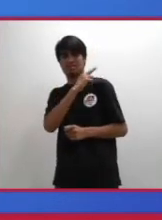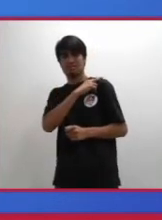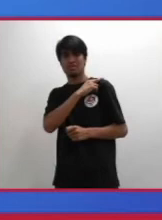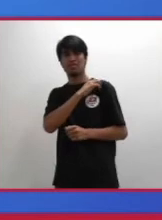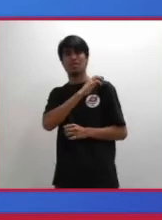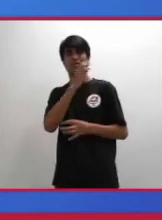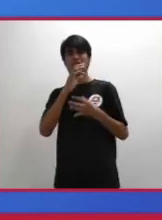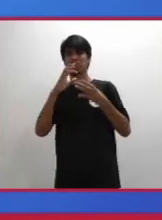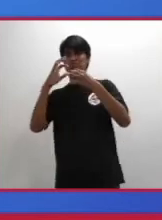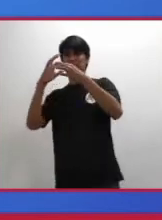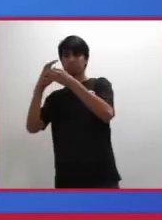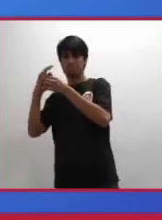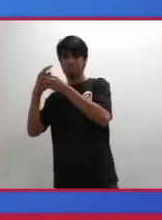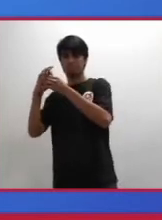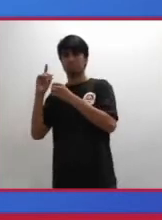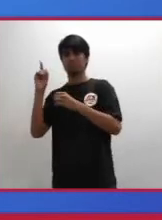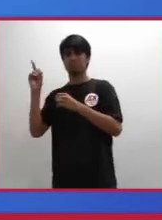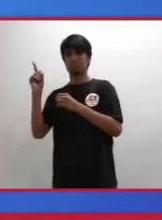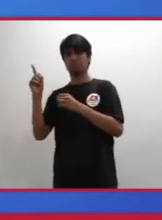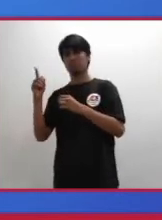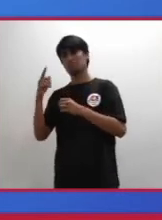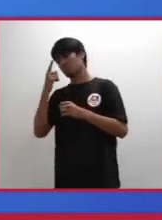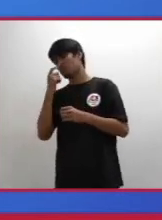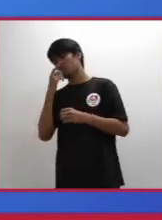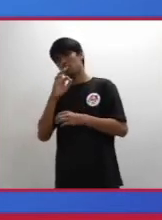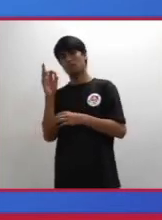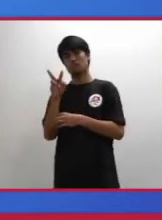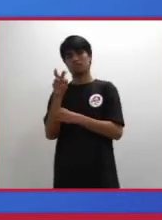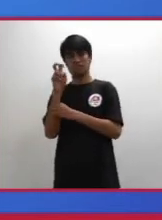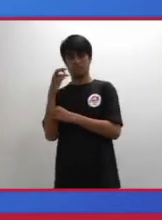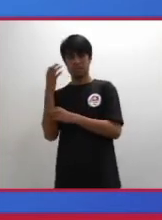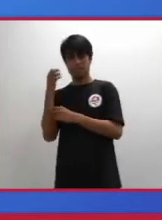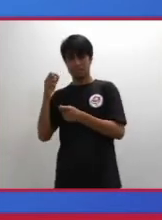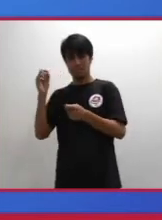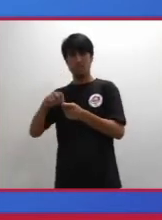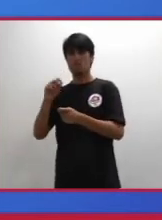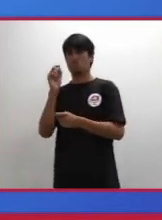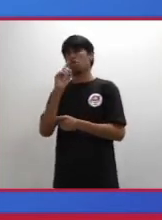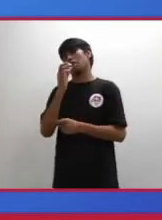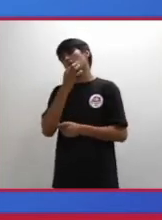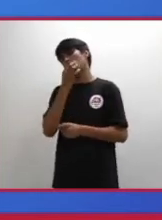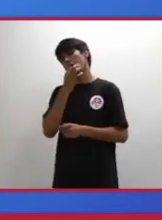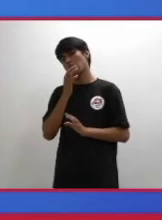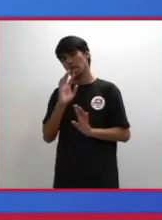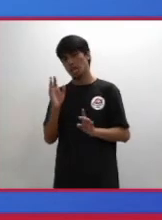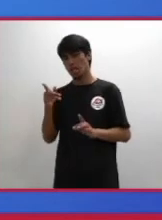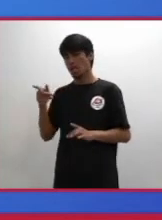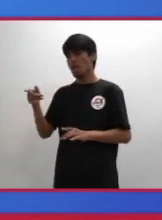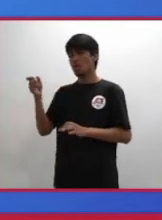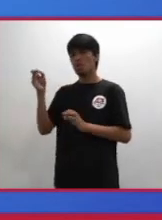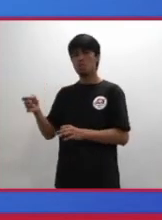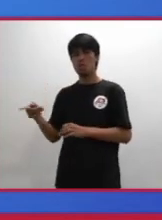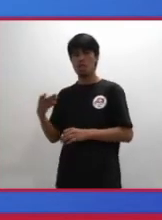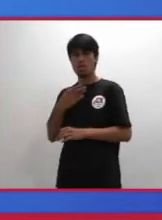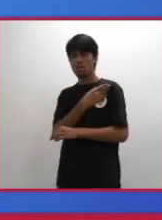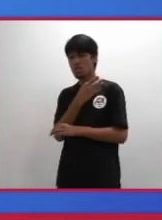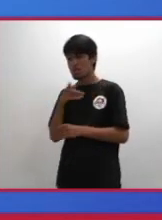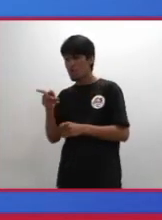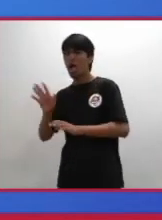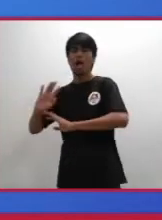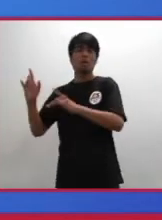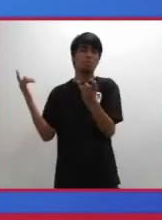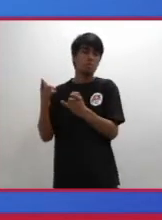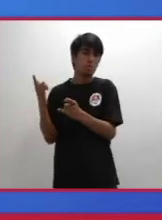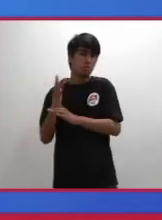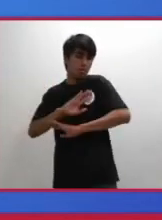ejecutor y el consultor o el fiscalizador. Es decir, no es pasó por esto y ya está. No, se tiene que hacer